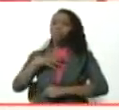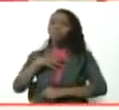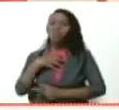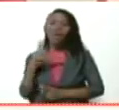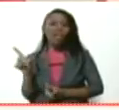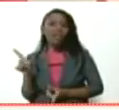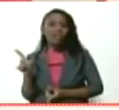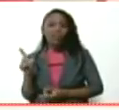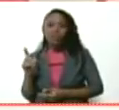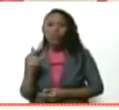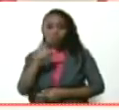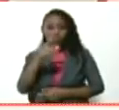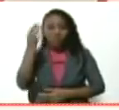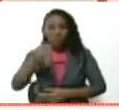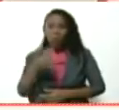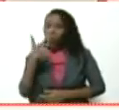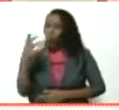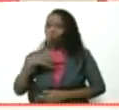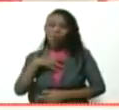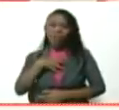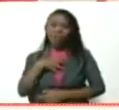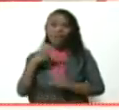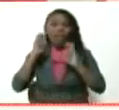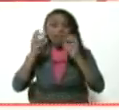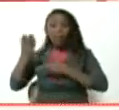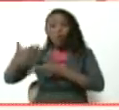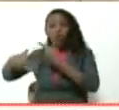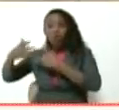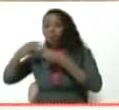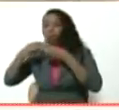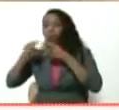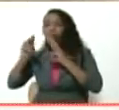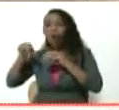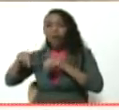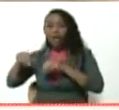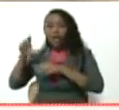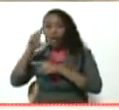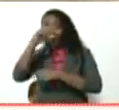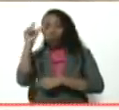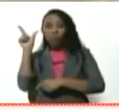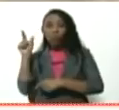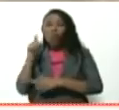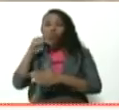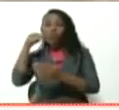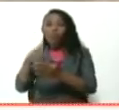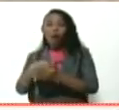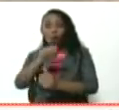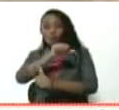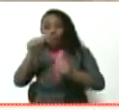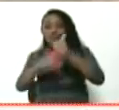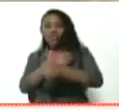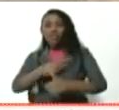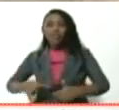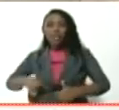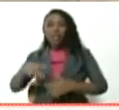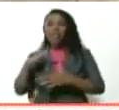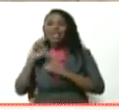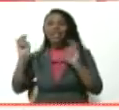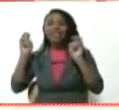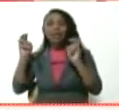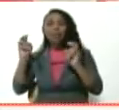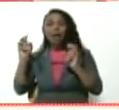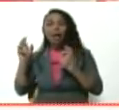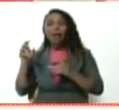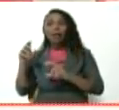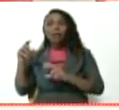certeza que no van a poder. El tema de los servicios públicos en el partido. Acabamos de nombrar a un vicepresidente de asuntos municipales del partido,